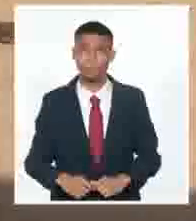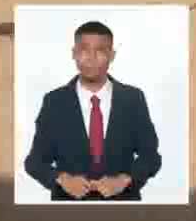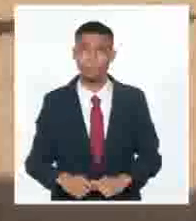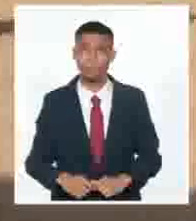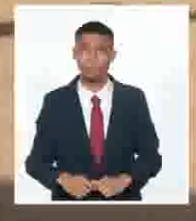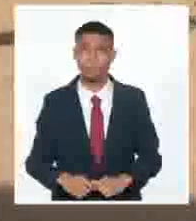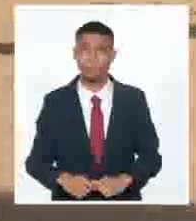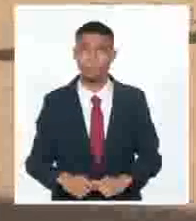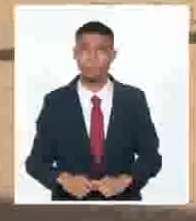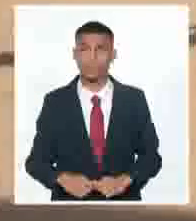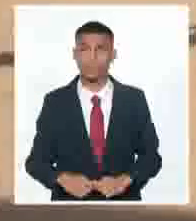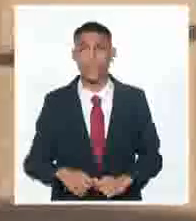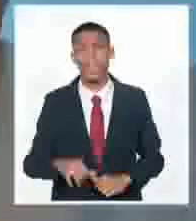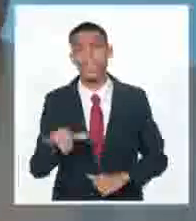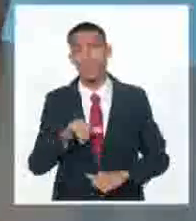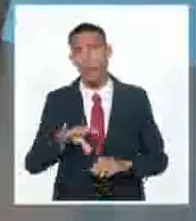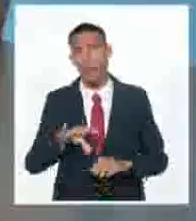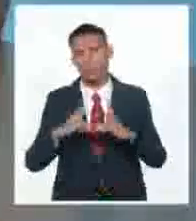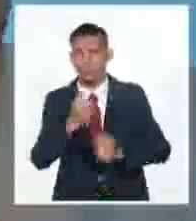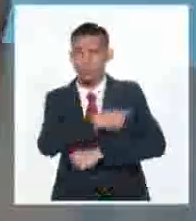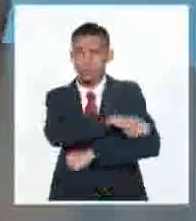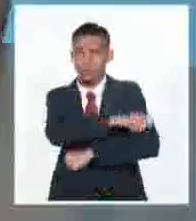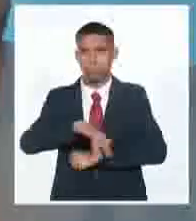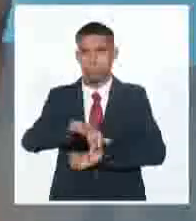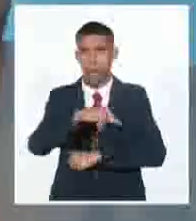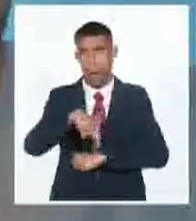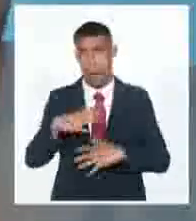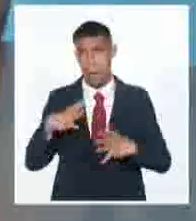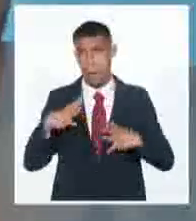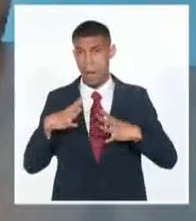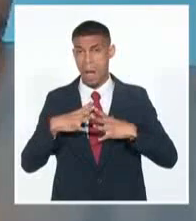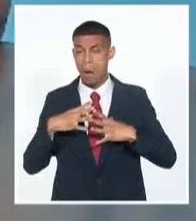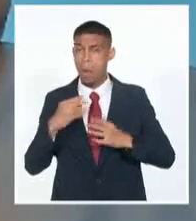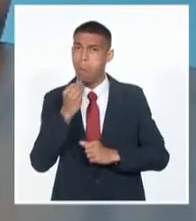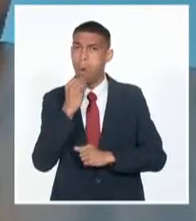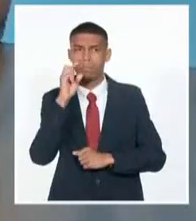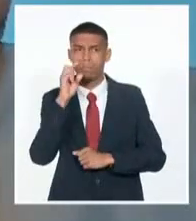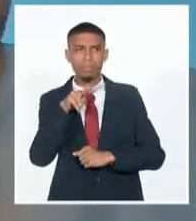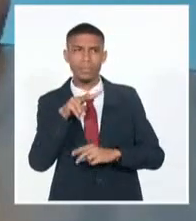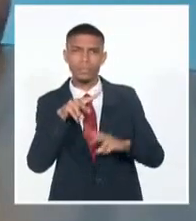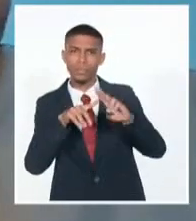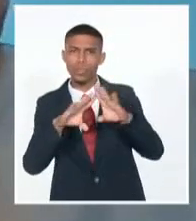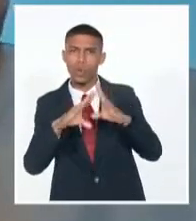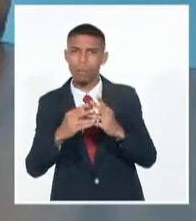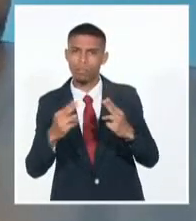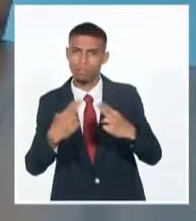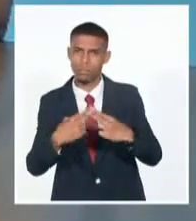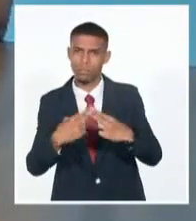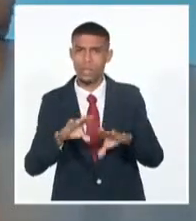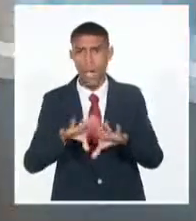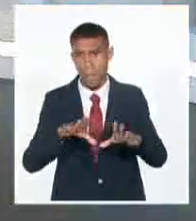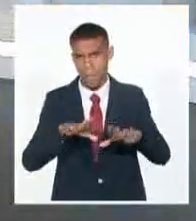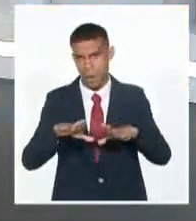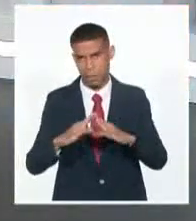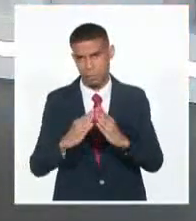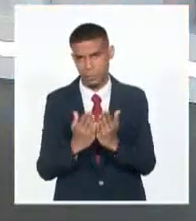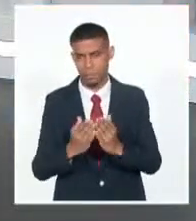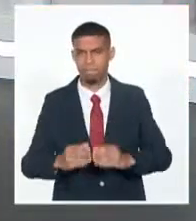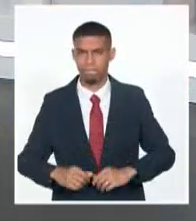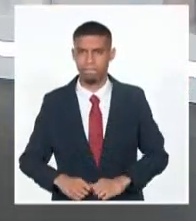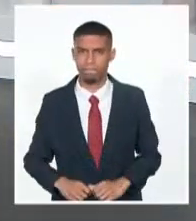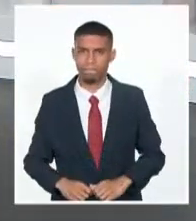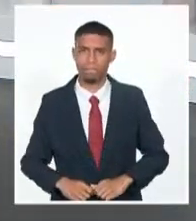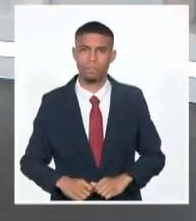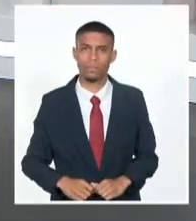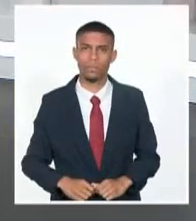la población como parte del verano. Pero aquí está el relevo ya preparado para los próximos ciclos olímpicos.